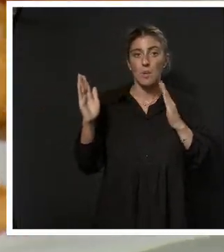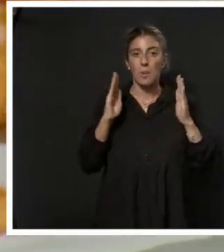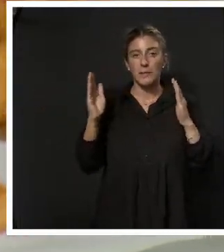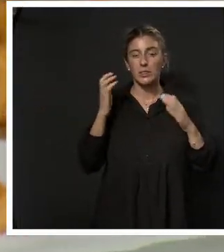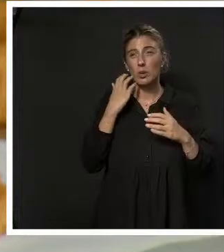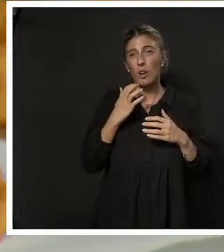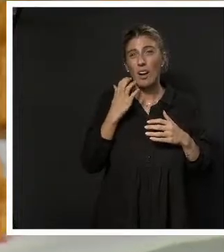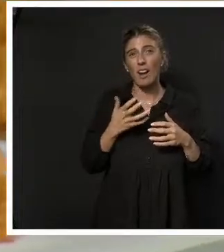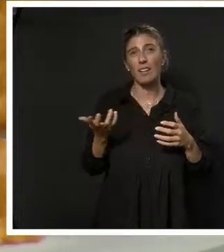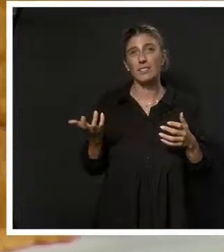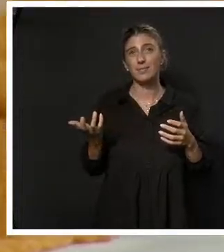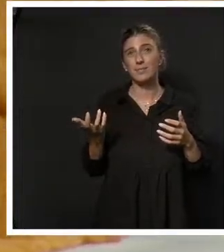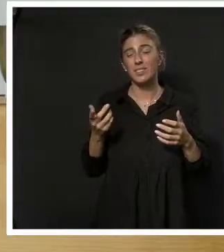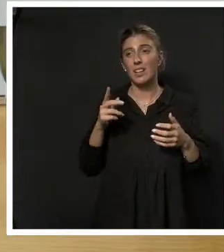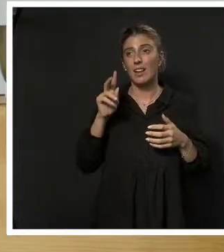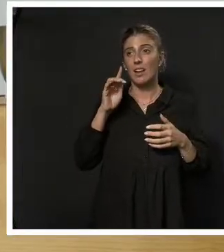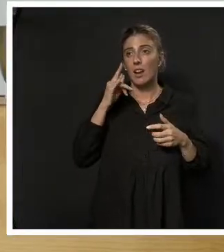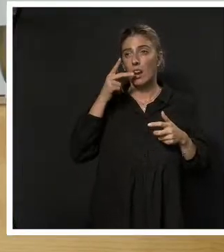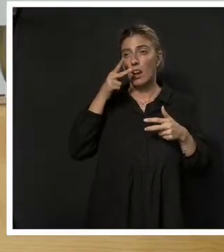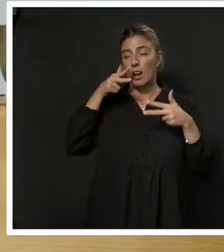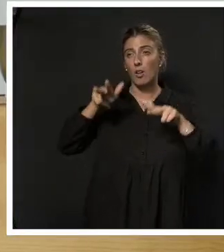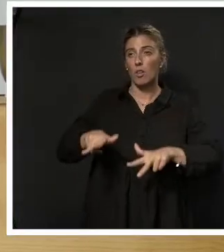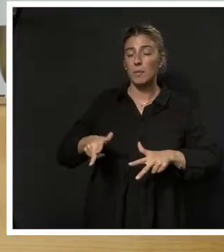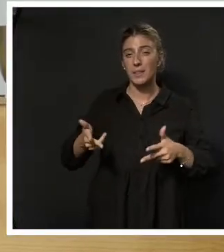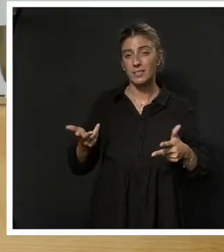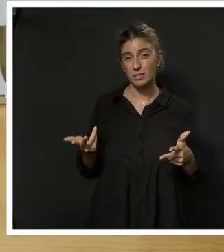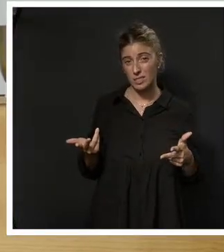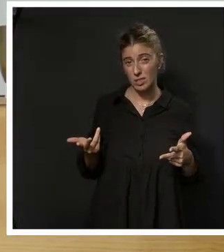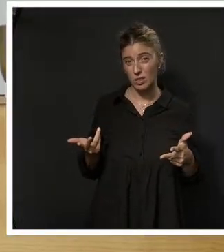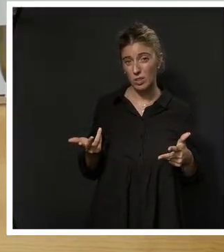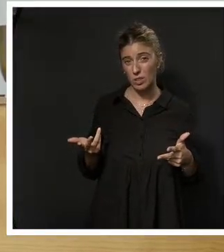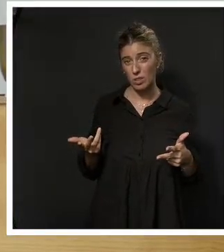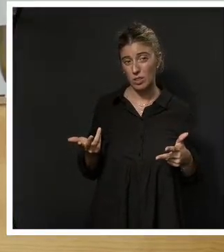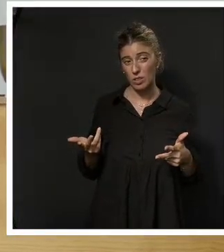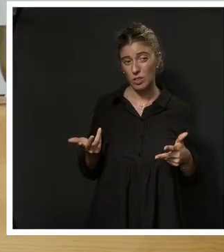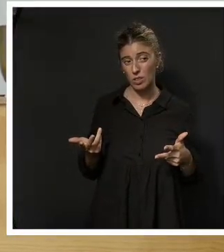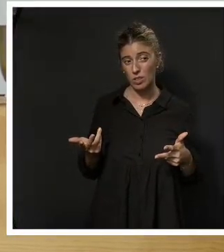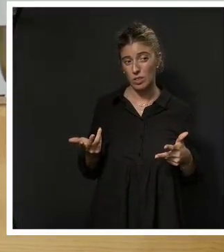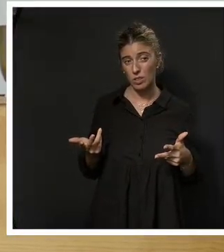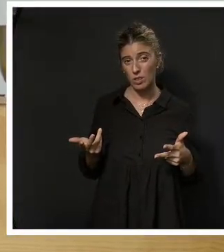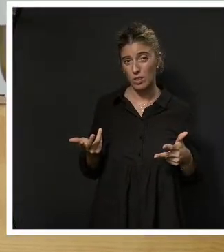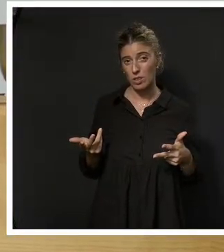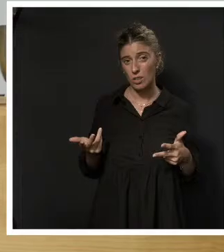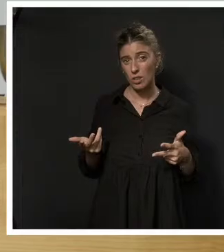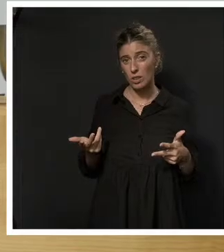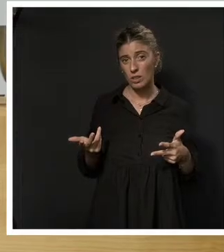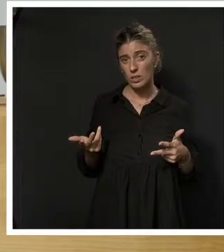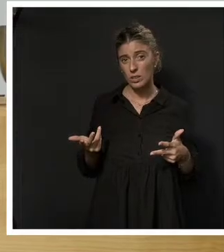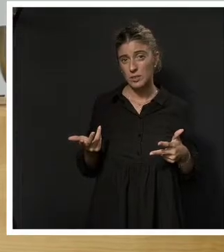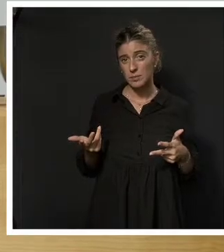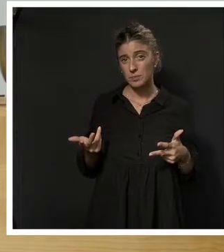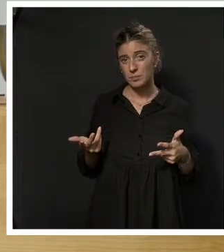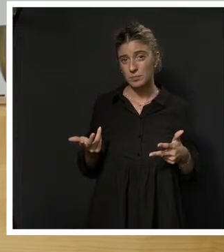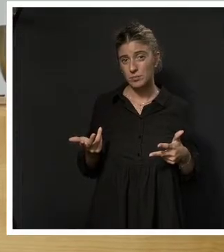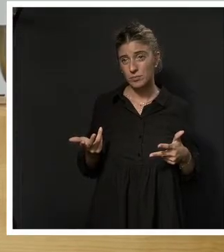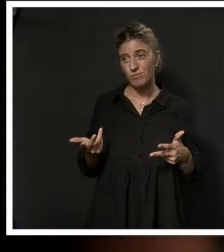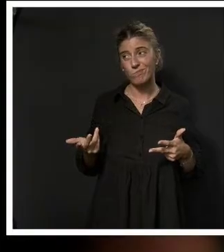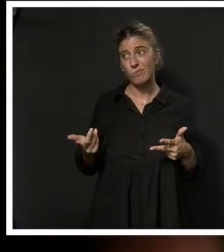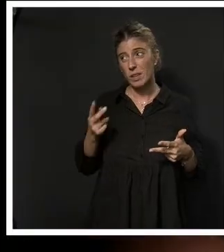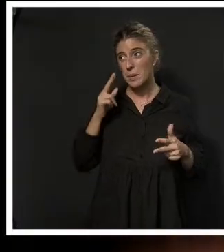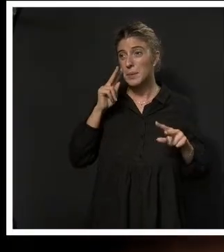porque las veces sea un recoña de cemento que llega en un momento no que no que realmente otro trabajo tampoco está siendo tan tan visible